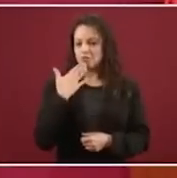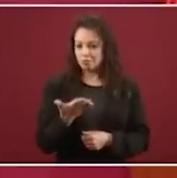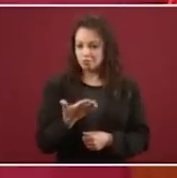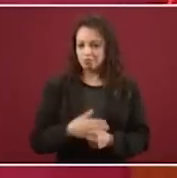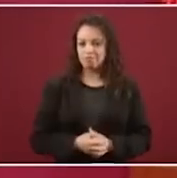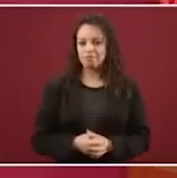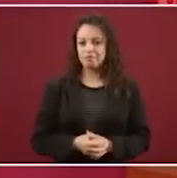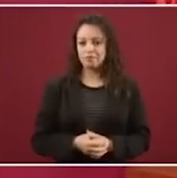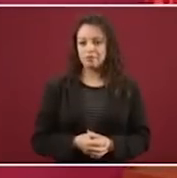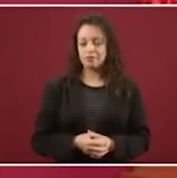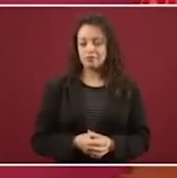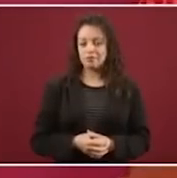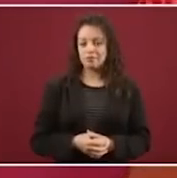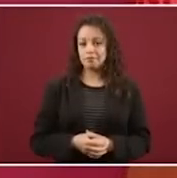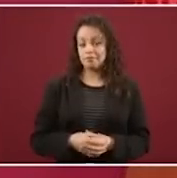siempre hay